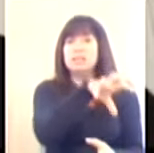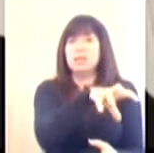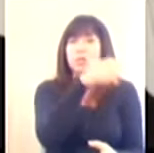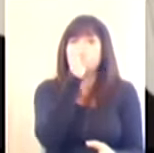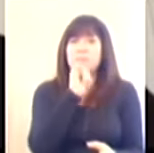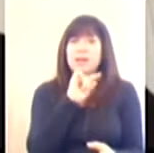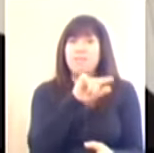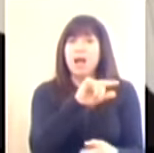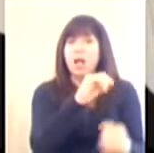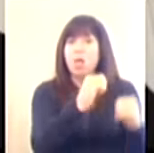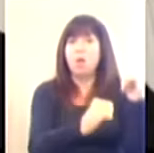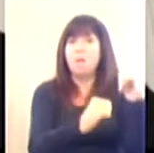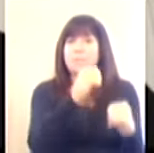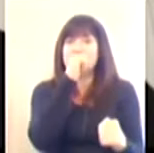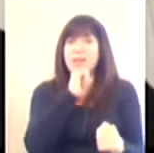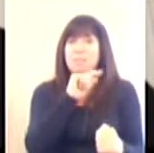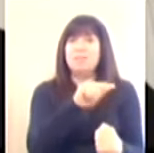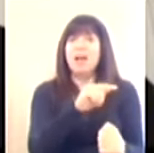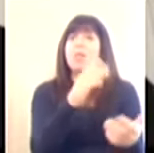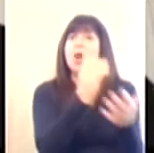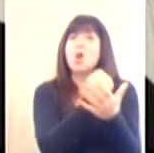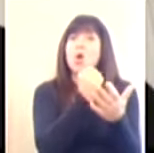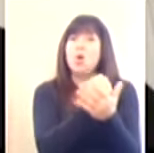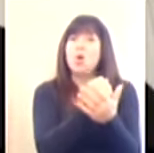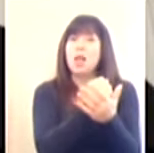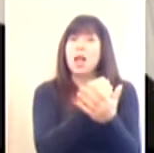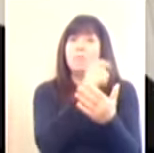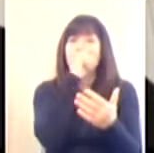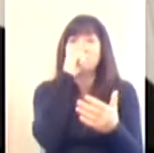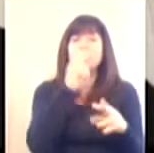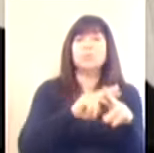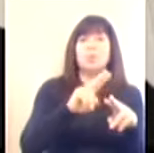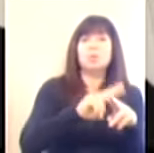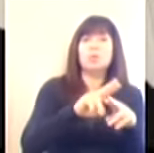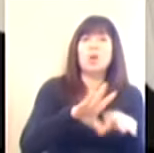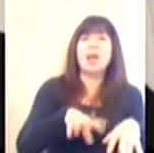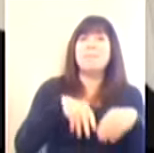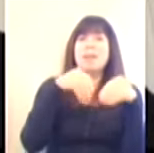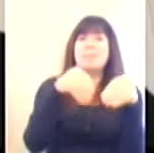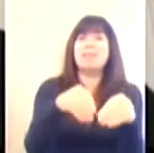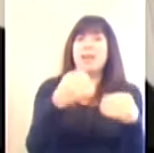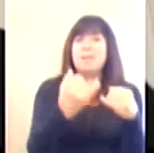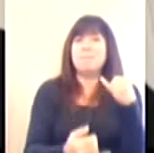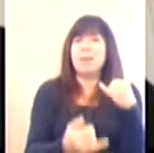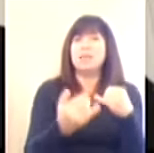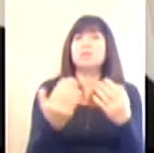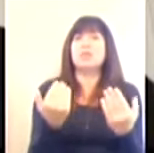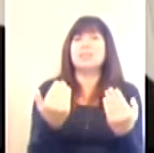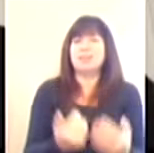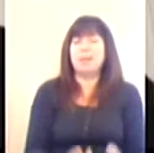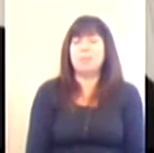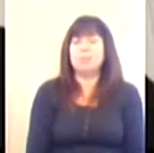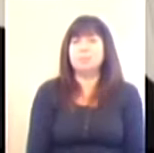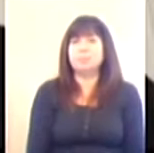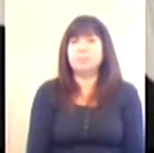privada, creo yo va a ser capaz de dar con las soluciones y de implementarlas en los plazos que necesitamos. Así que